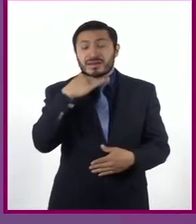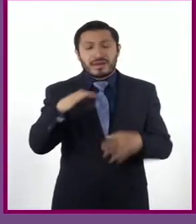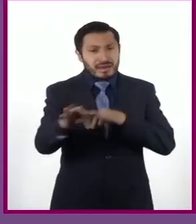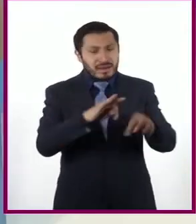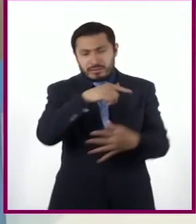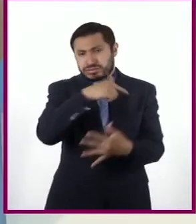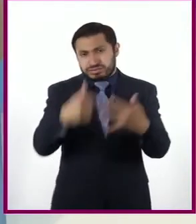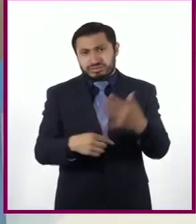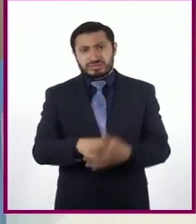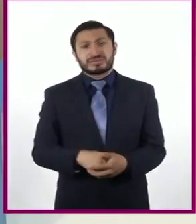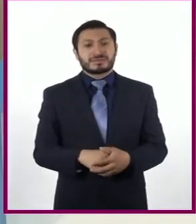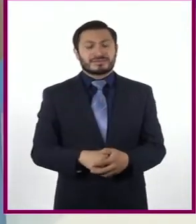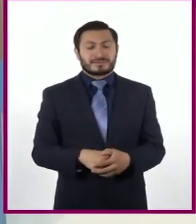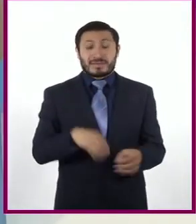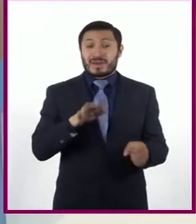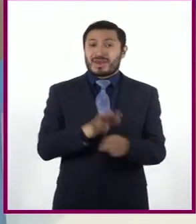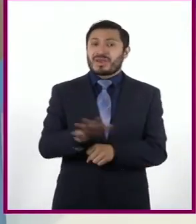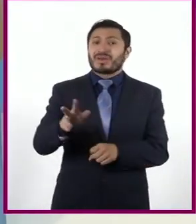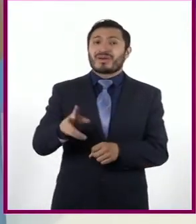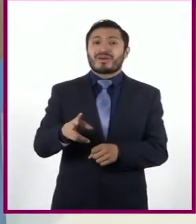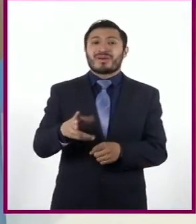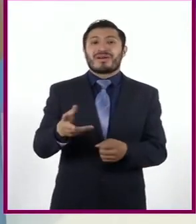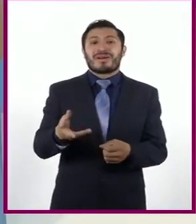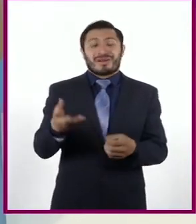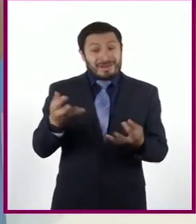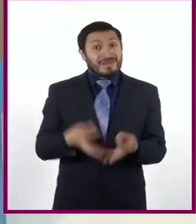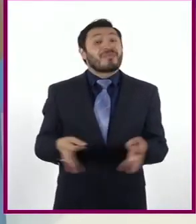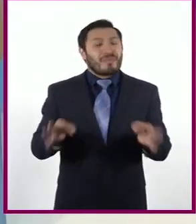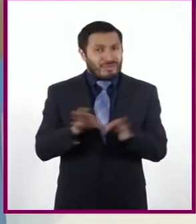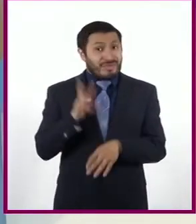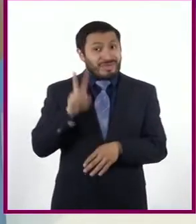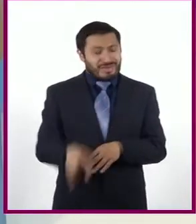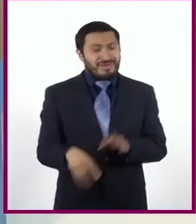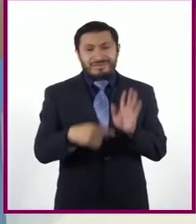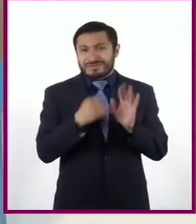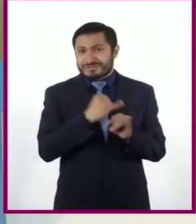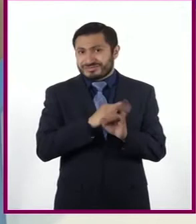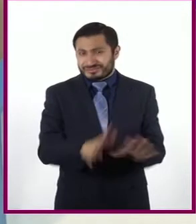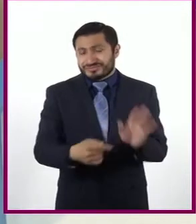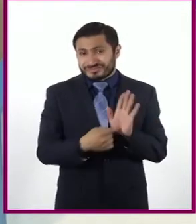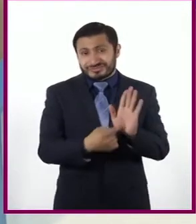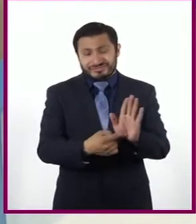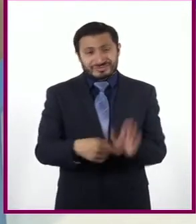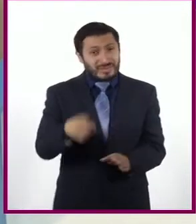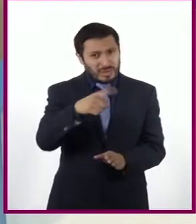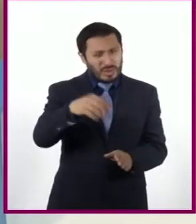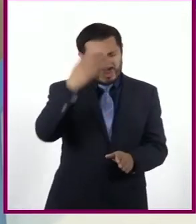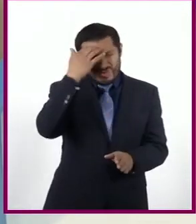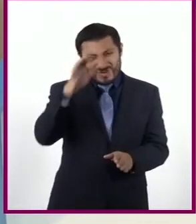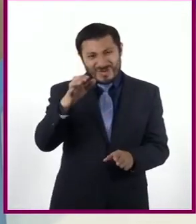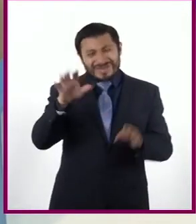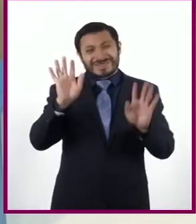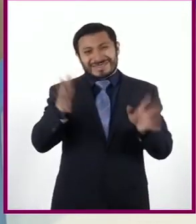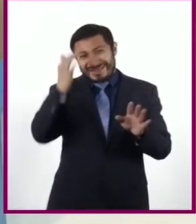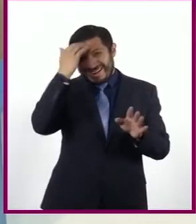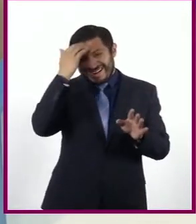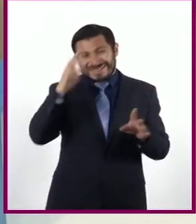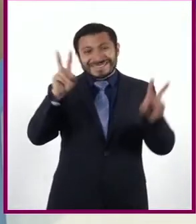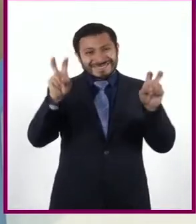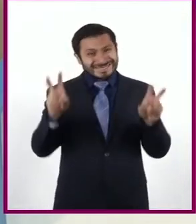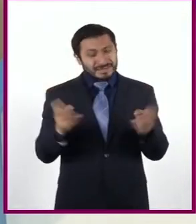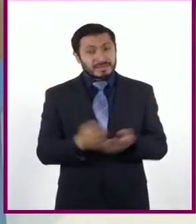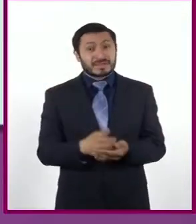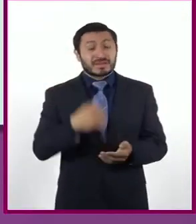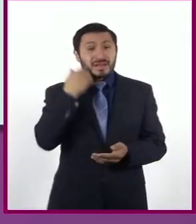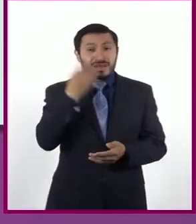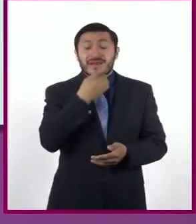otros. ¿Qué les pareció esta información? ¿Alguna vez habían escuchado hablar de esos temas? Me gustaría resaltar